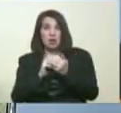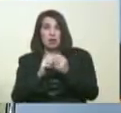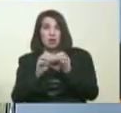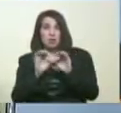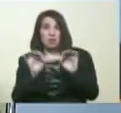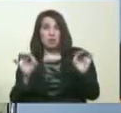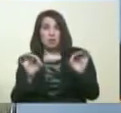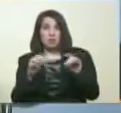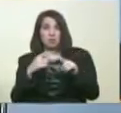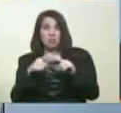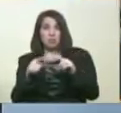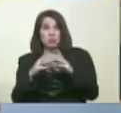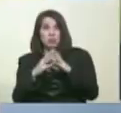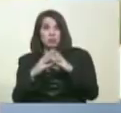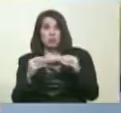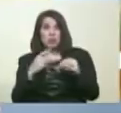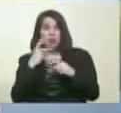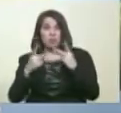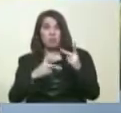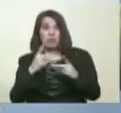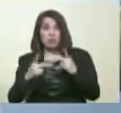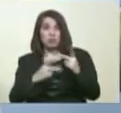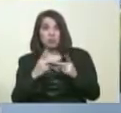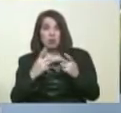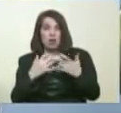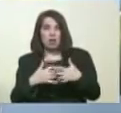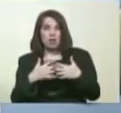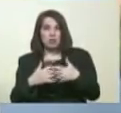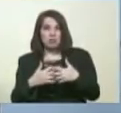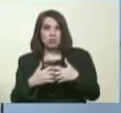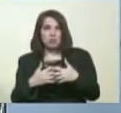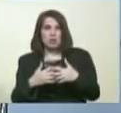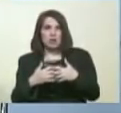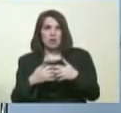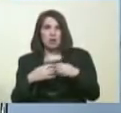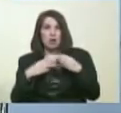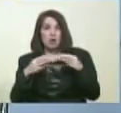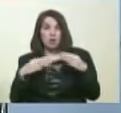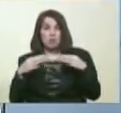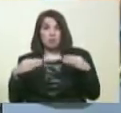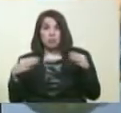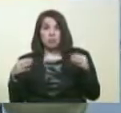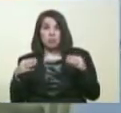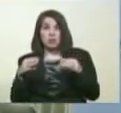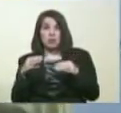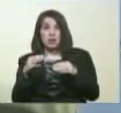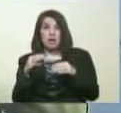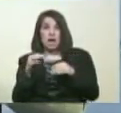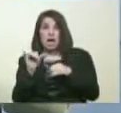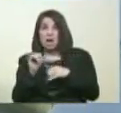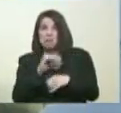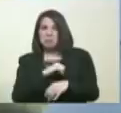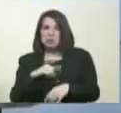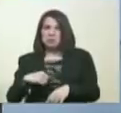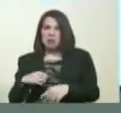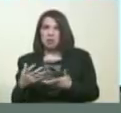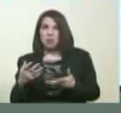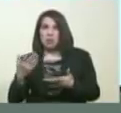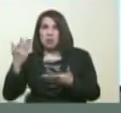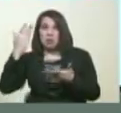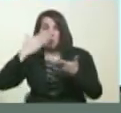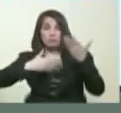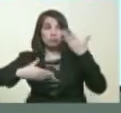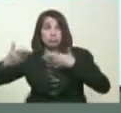y todos los productos de la industria pública y de la industria privada. Las exportaciones